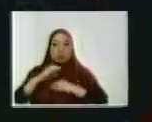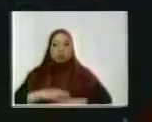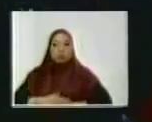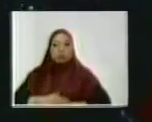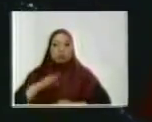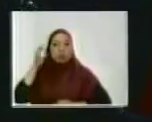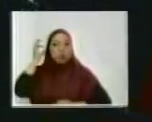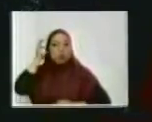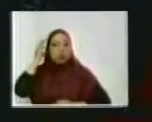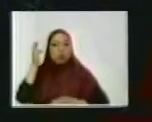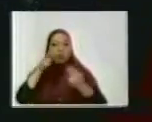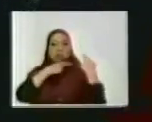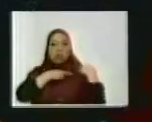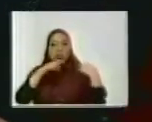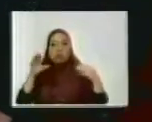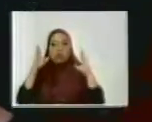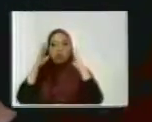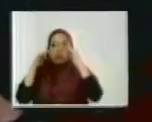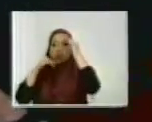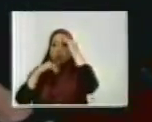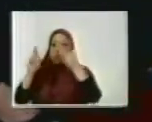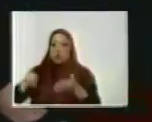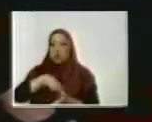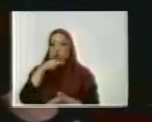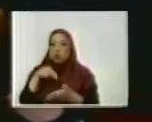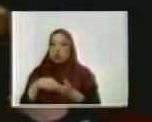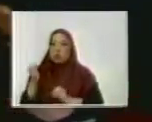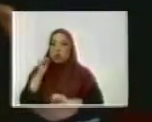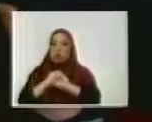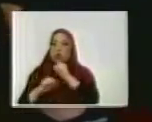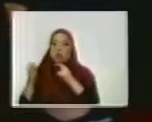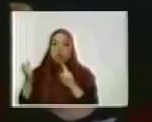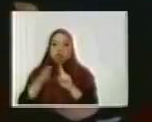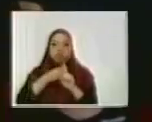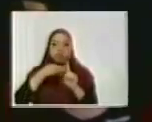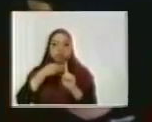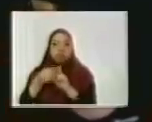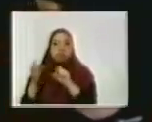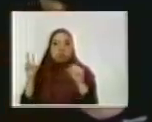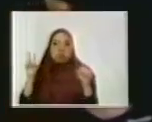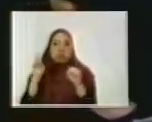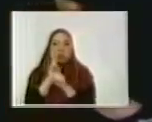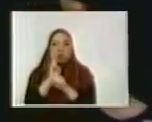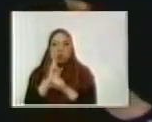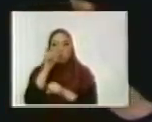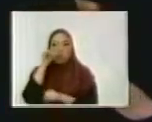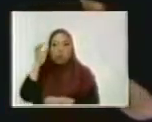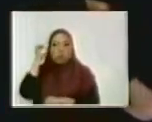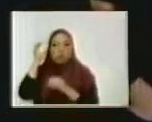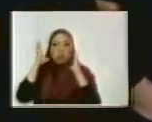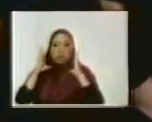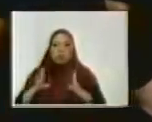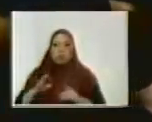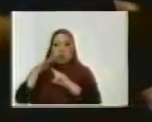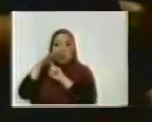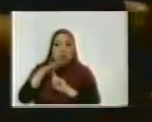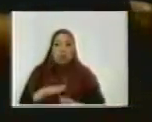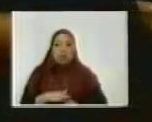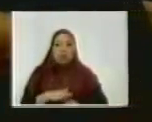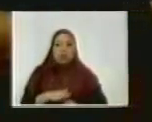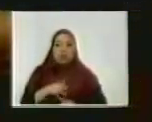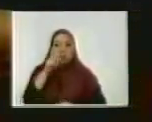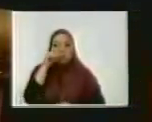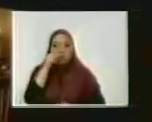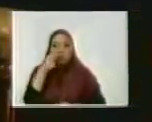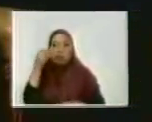Fernando Barroso, jefe de la unidad de atención de la Comisión Nacional contra la Tortura y otros tratos crueles, inhumanos o degradantes, y Jimmy